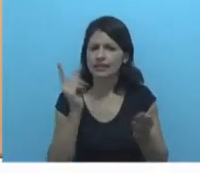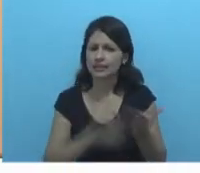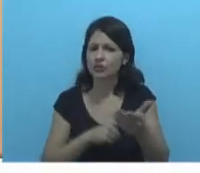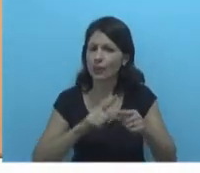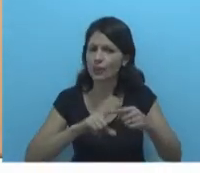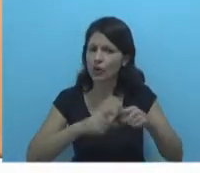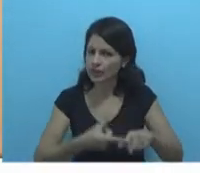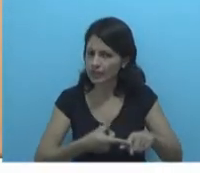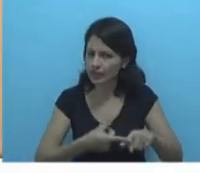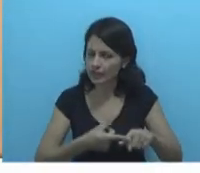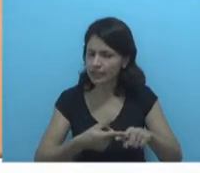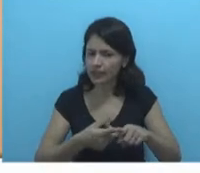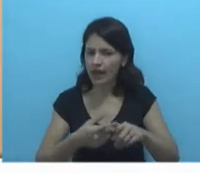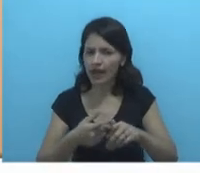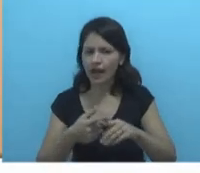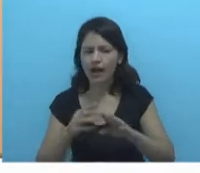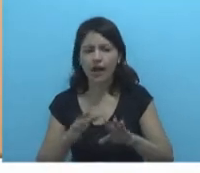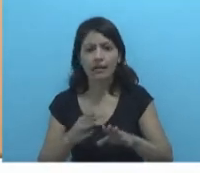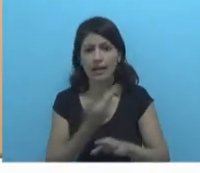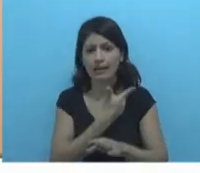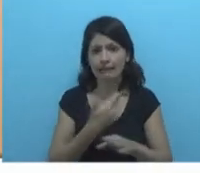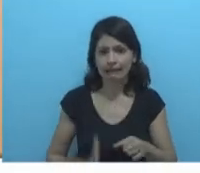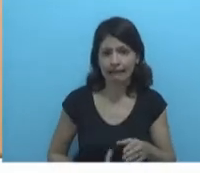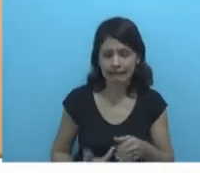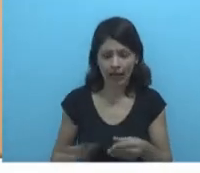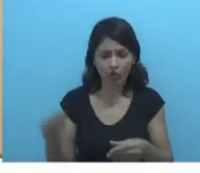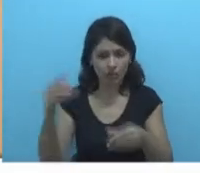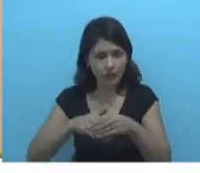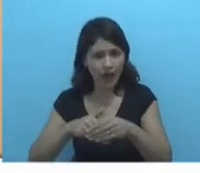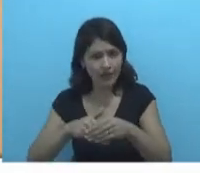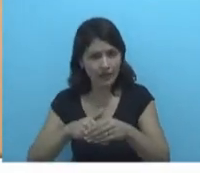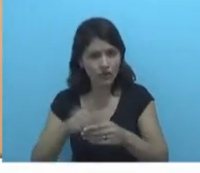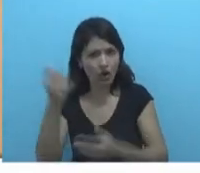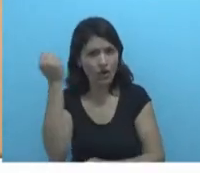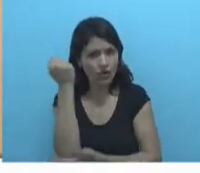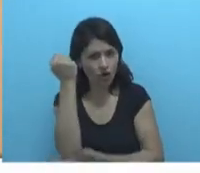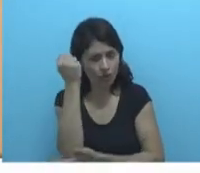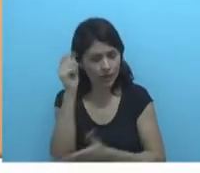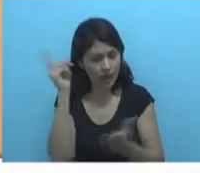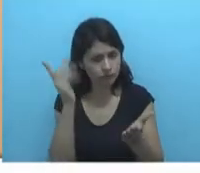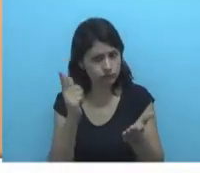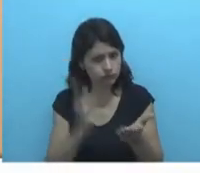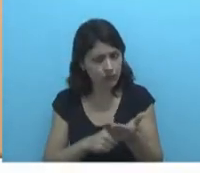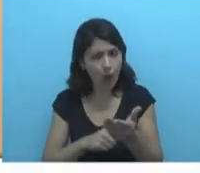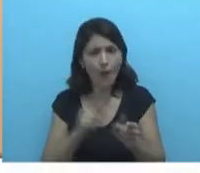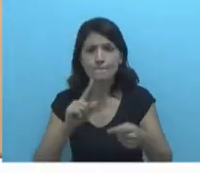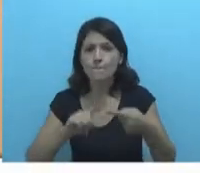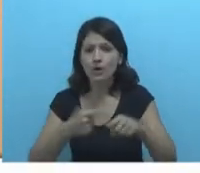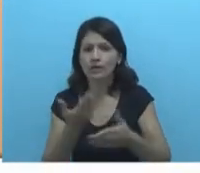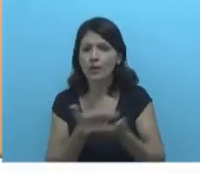ver con la intervención del Estado en la economía y sobre todo en estas políticas públicas